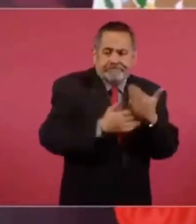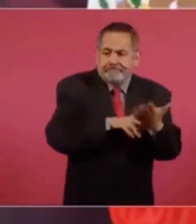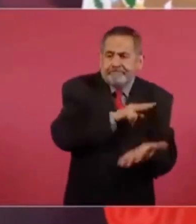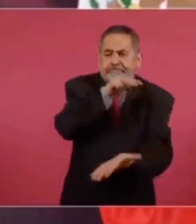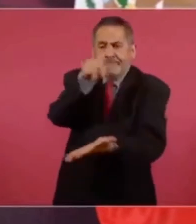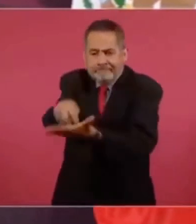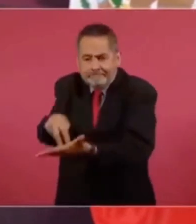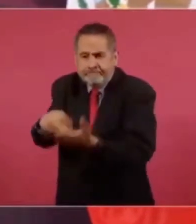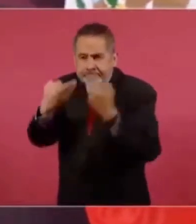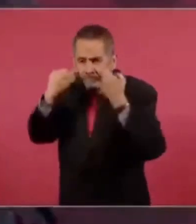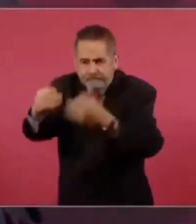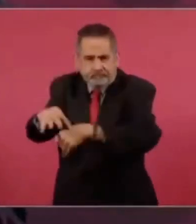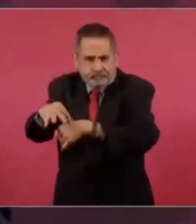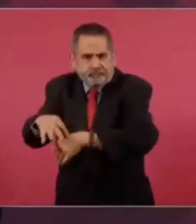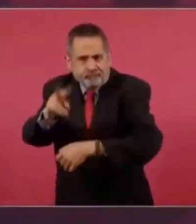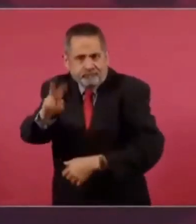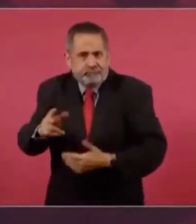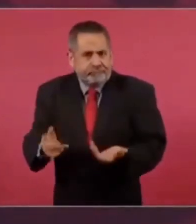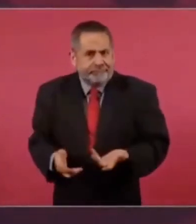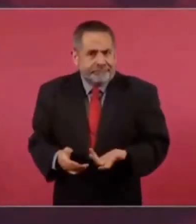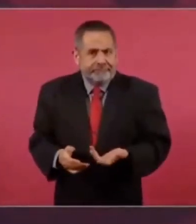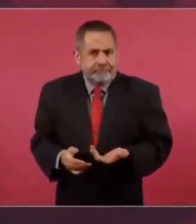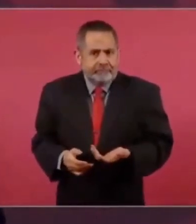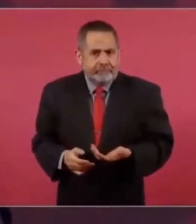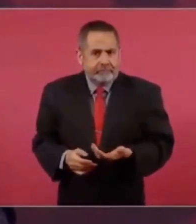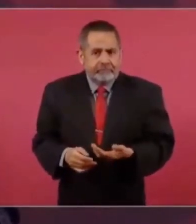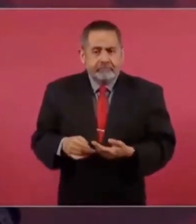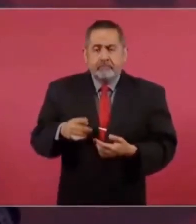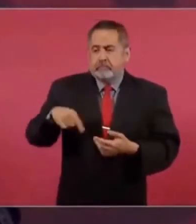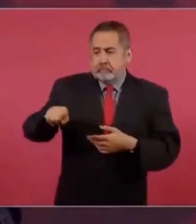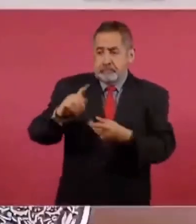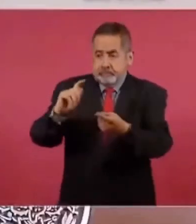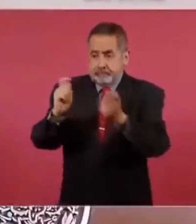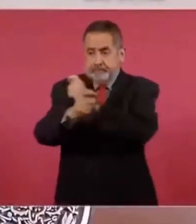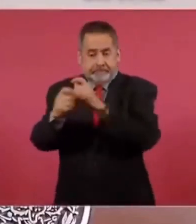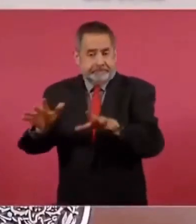cuando se necesitaba transformar la realidad,